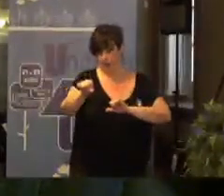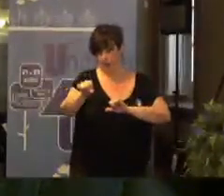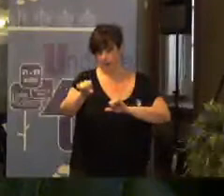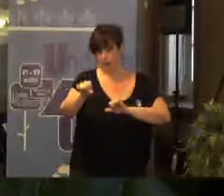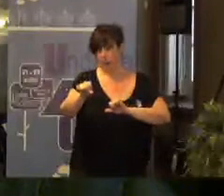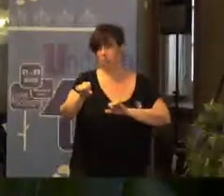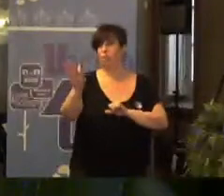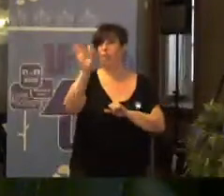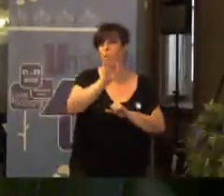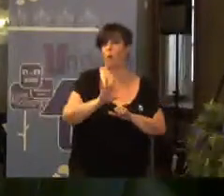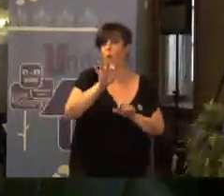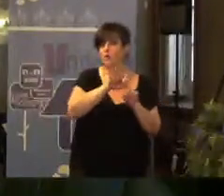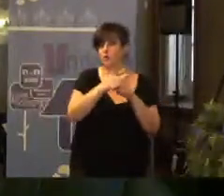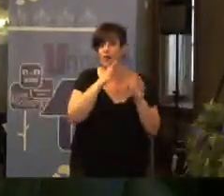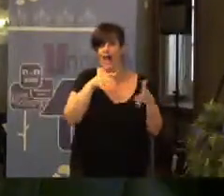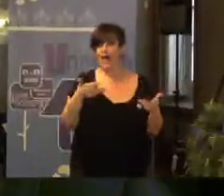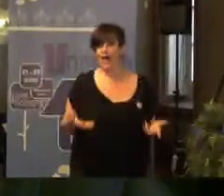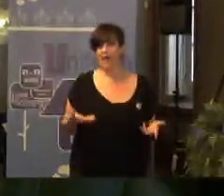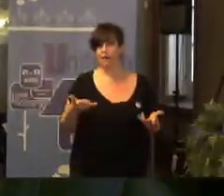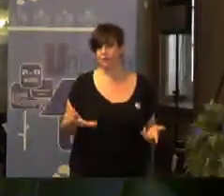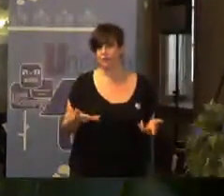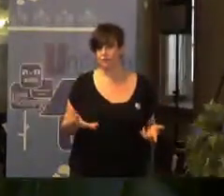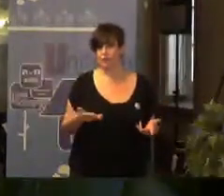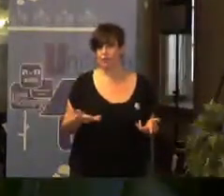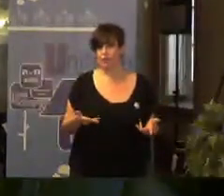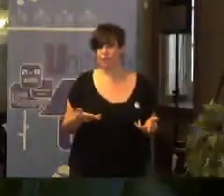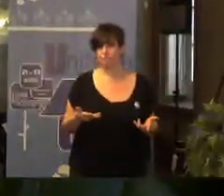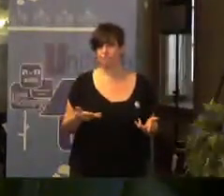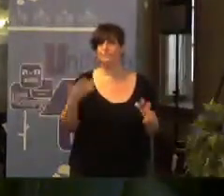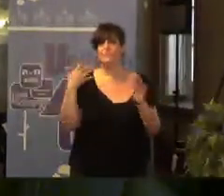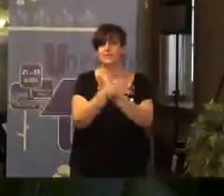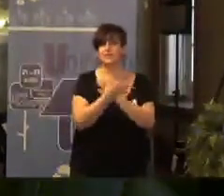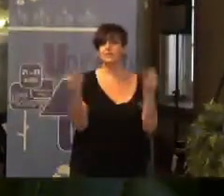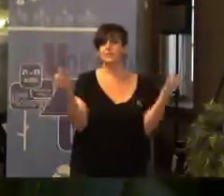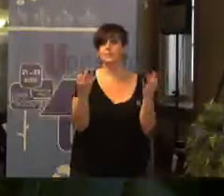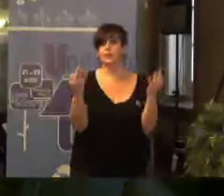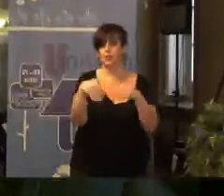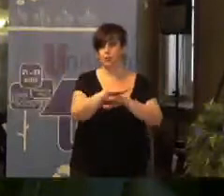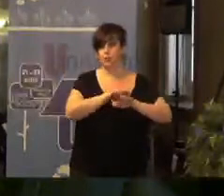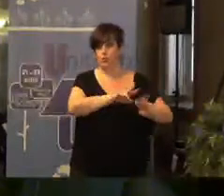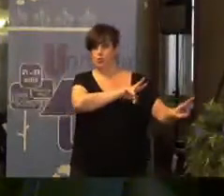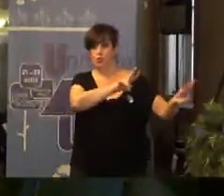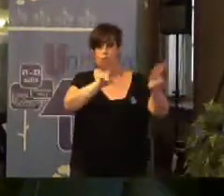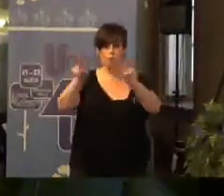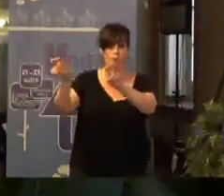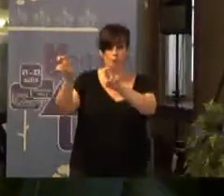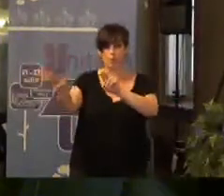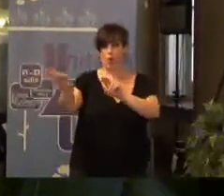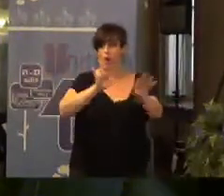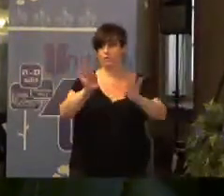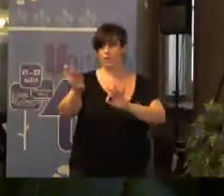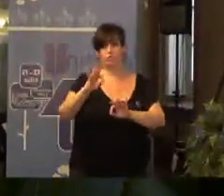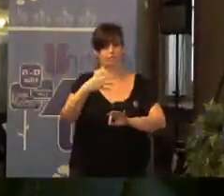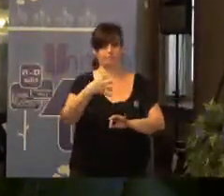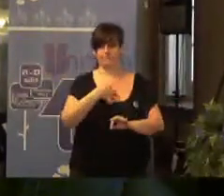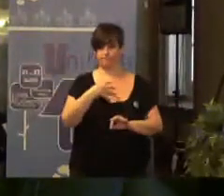ou o que siga acontecendo agora, en que non hai agallas por parte do novo goberno para tomar as decisións que teria que tomar